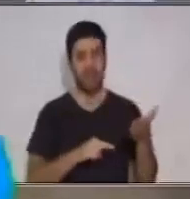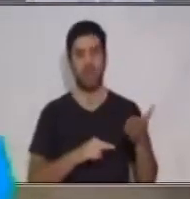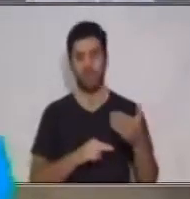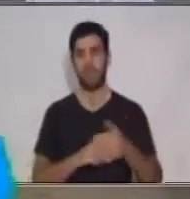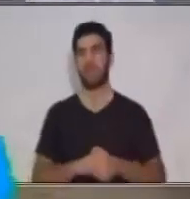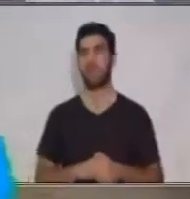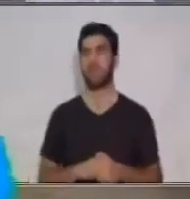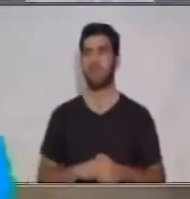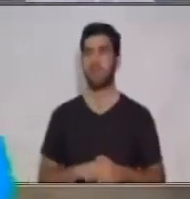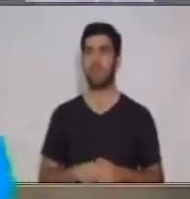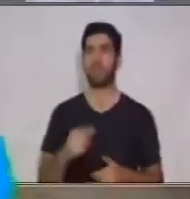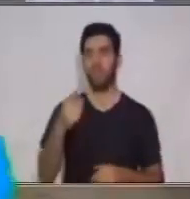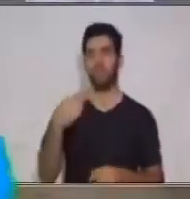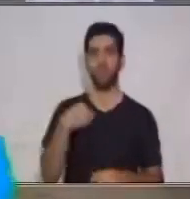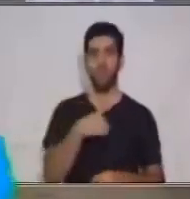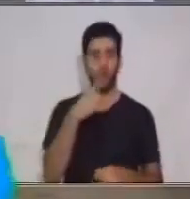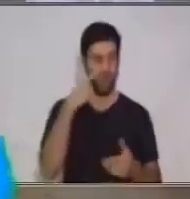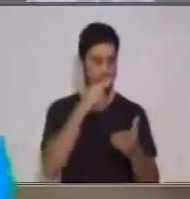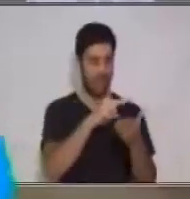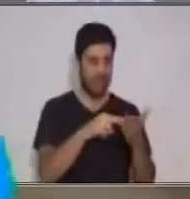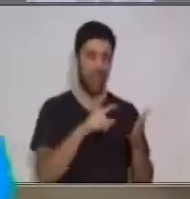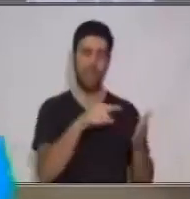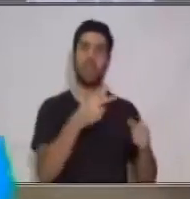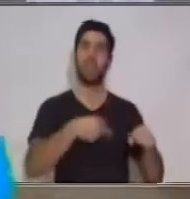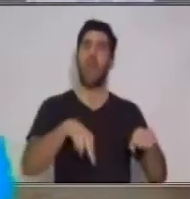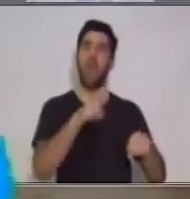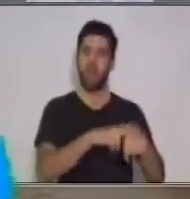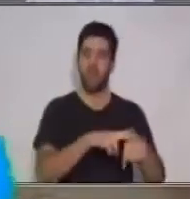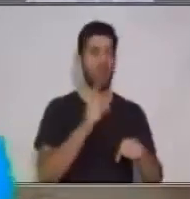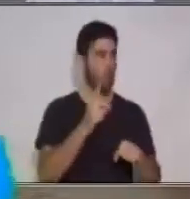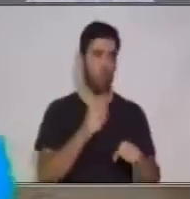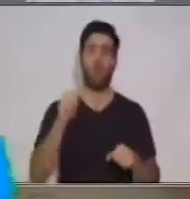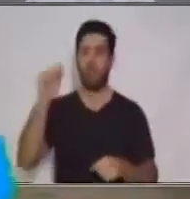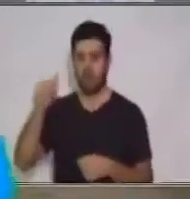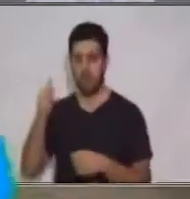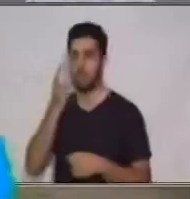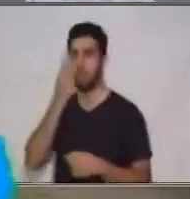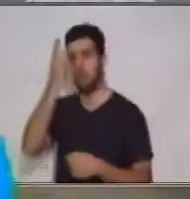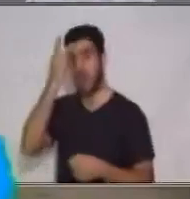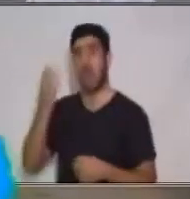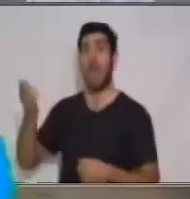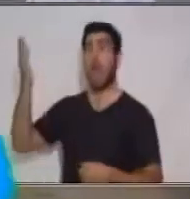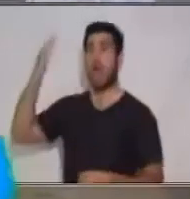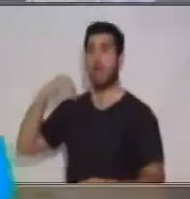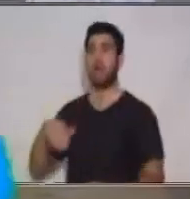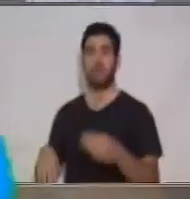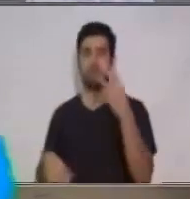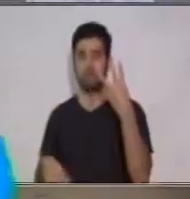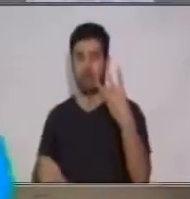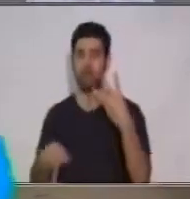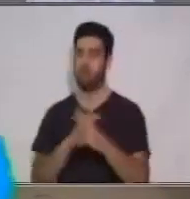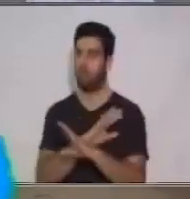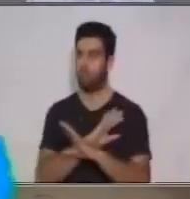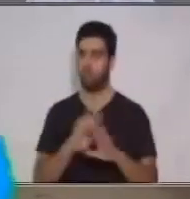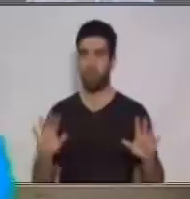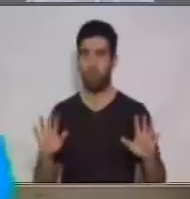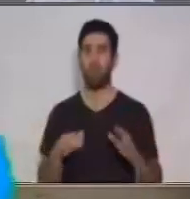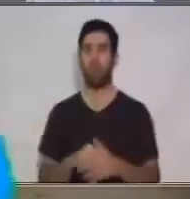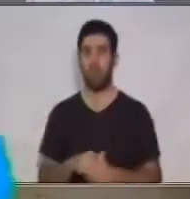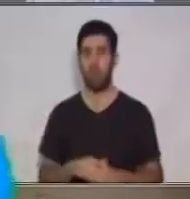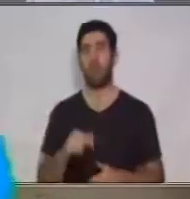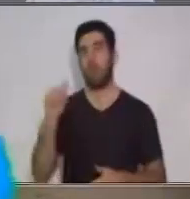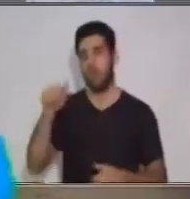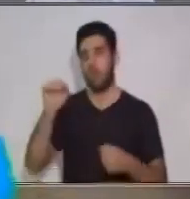que podemos ver en una literatura universal, sino que hay 3 tipos específicos de géneros literarios que